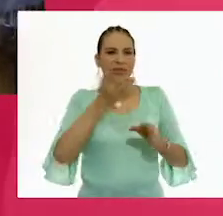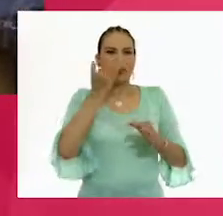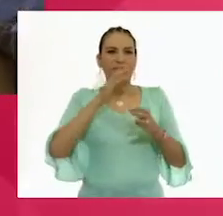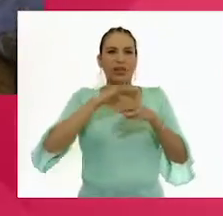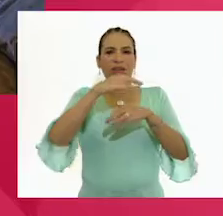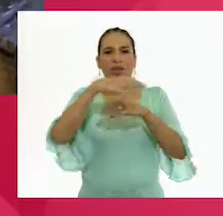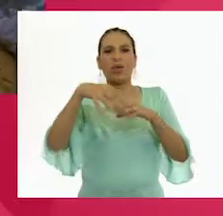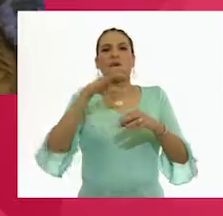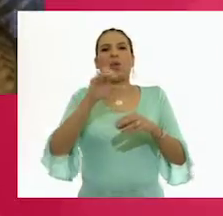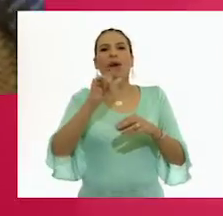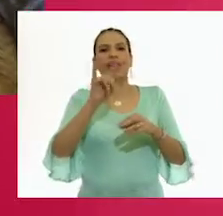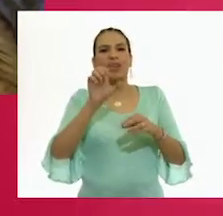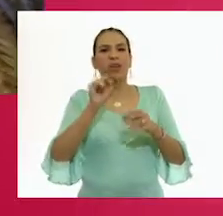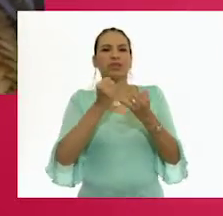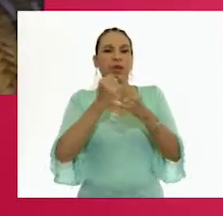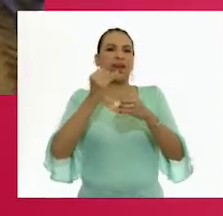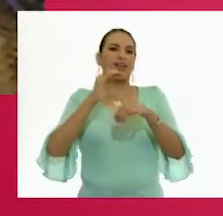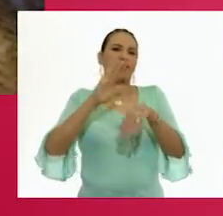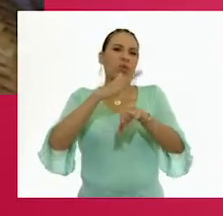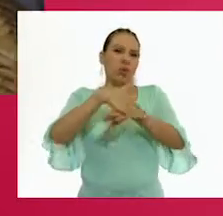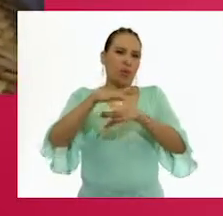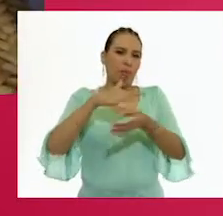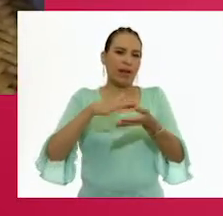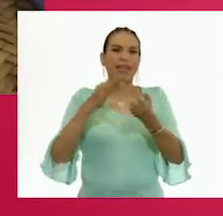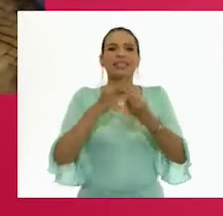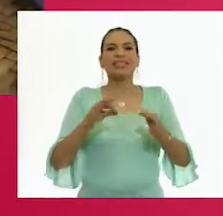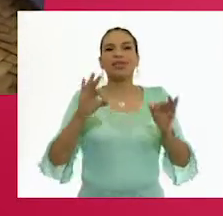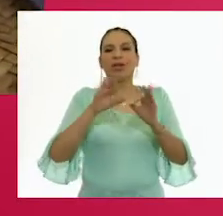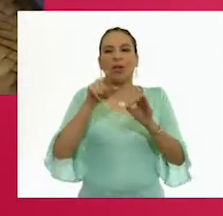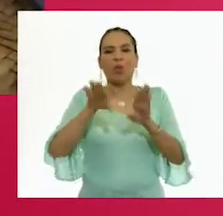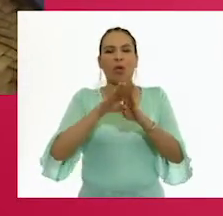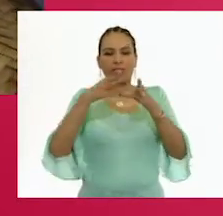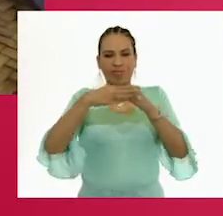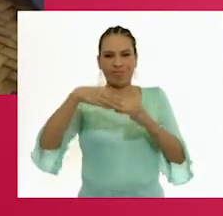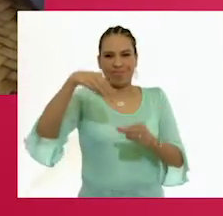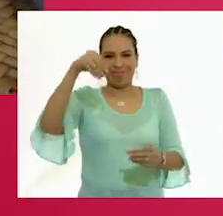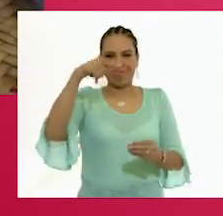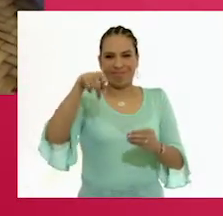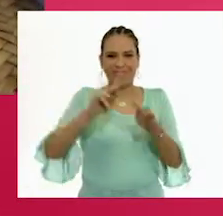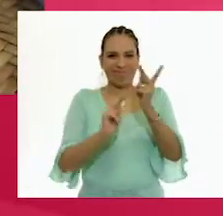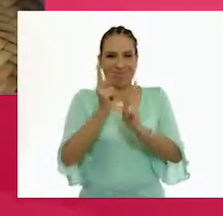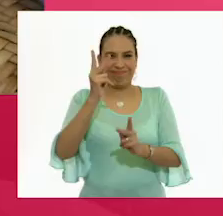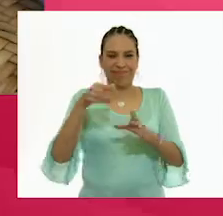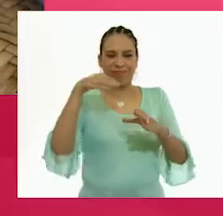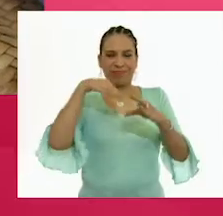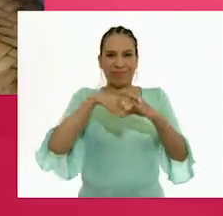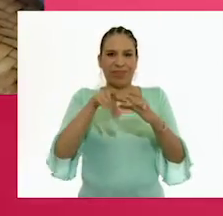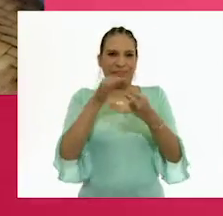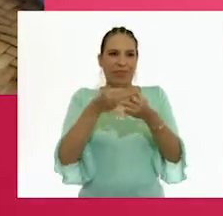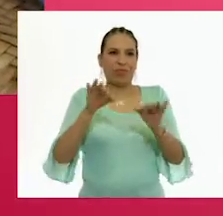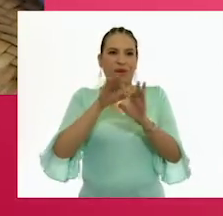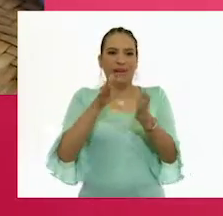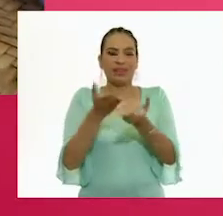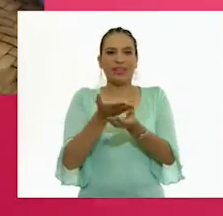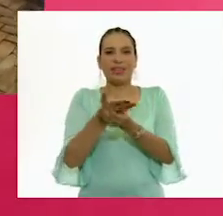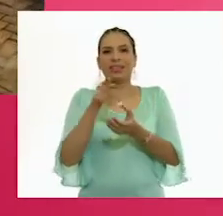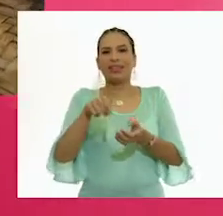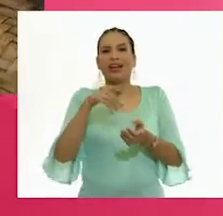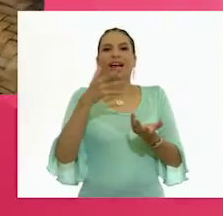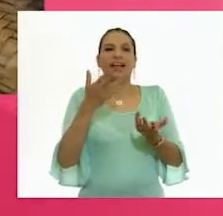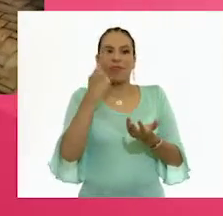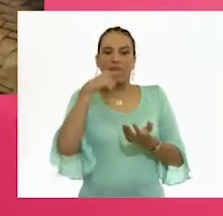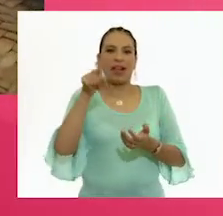cueritos y nopales. Y es muy importante la penquita, porque sin penquita no podemos hacer el chimbó. Ese es el chimbocito que se prepara aquí